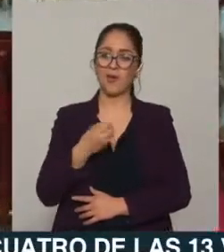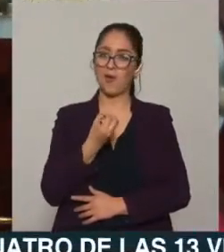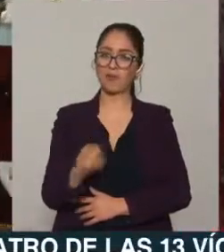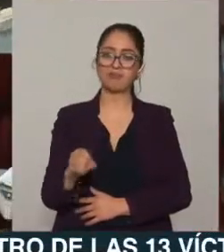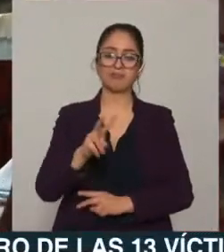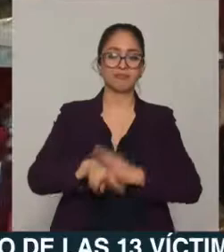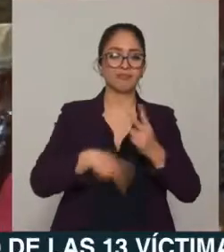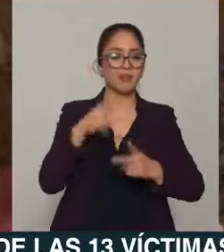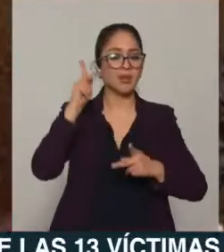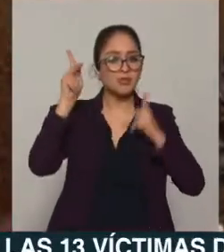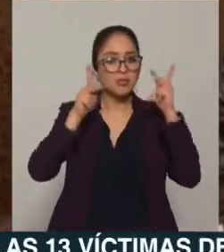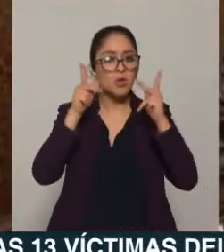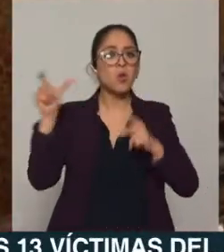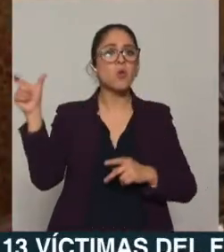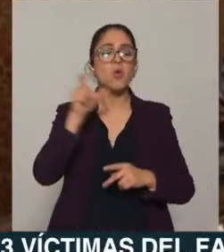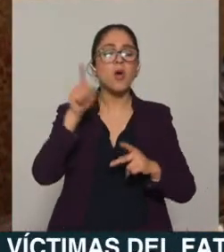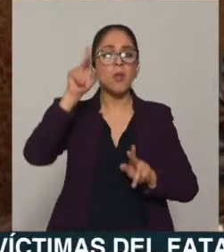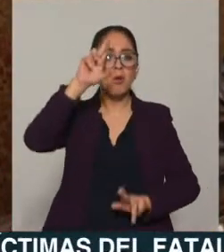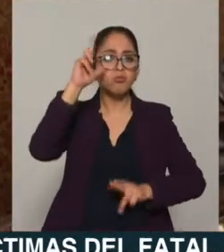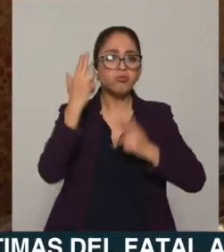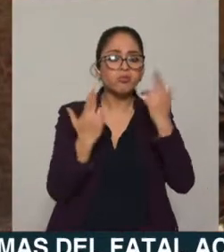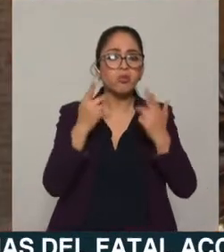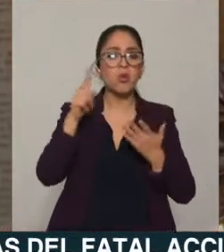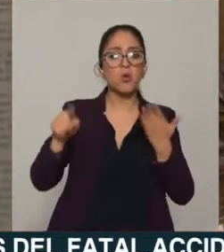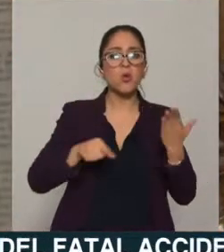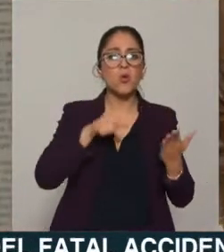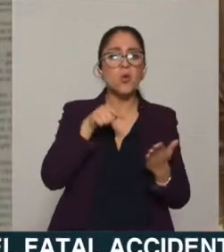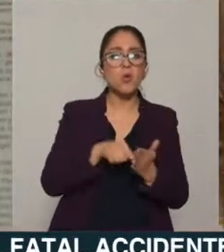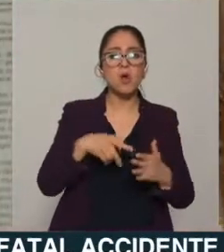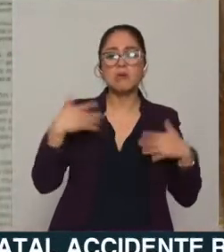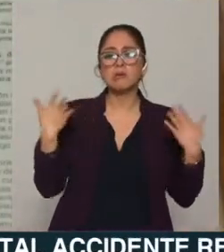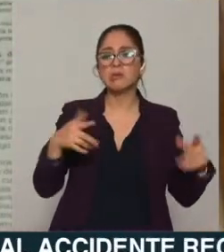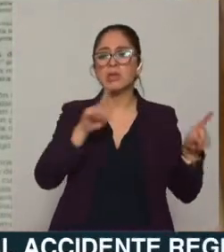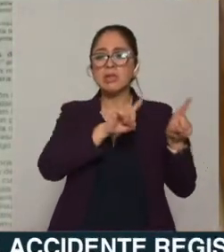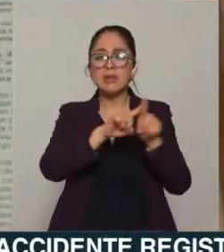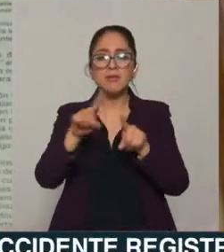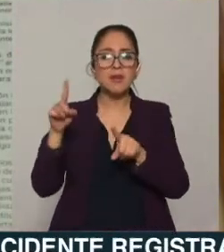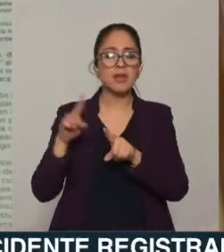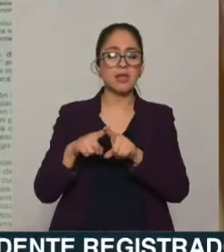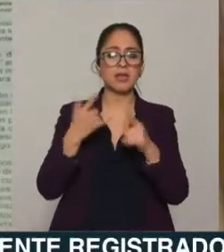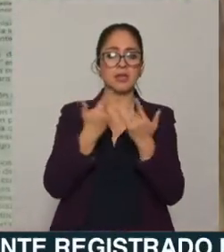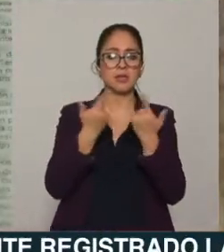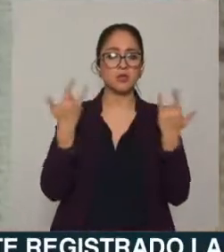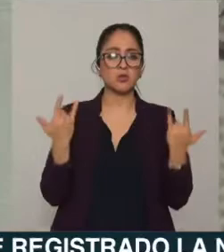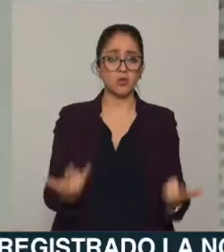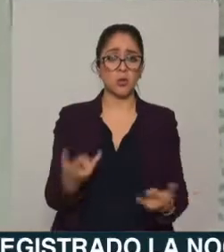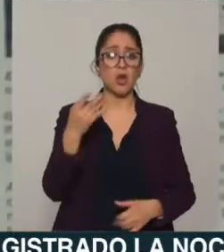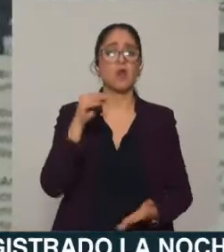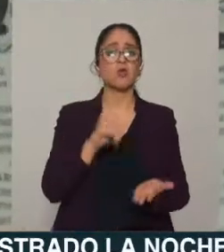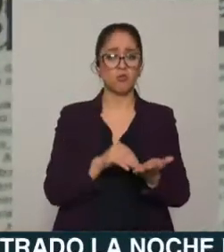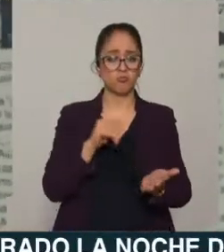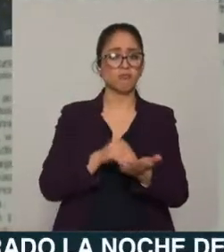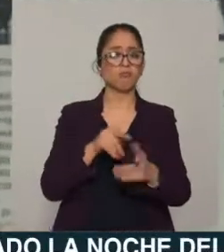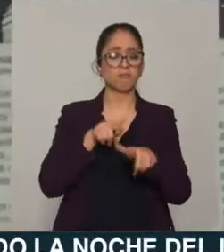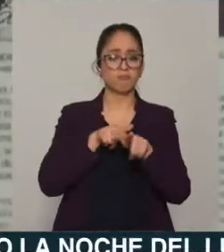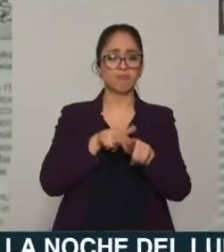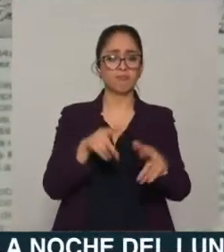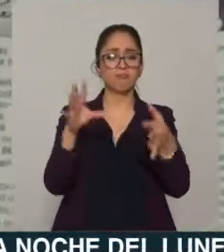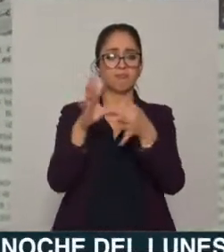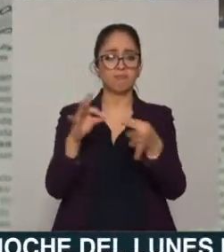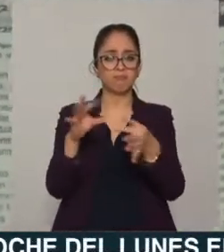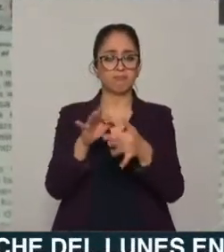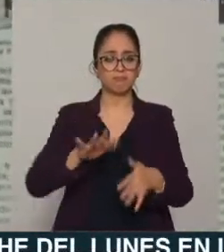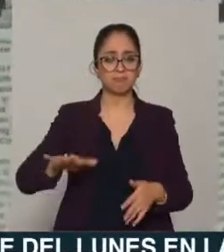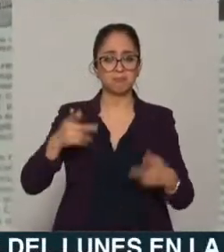porque en tiempos de revolución, este lugar atestiguó un sinfín de historias y leyendas que hoy día se siguen contando. Se cuenta